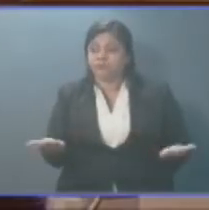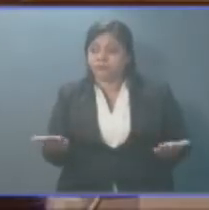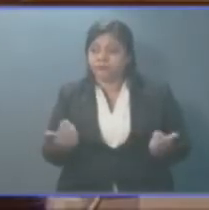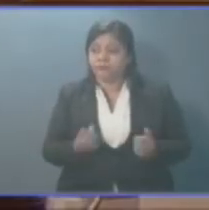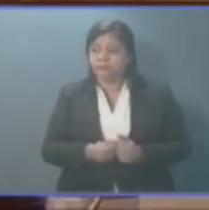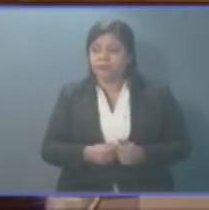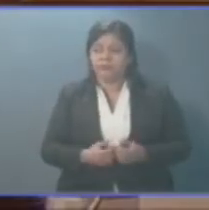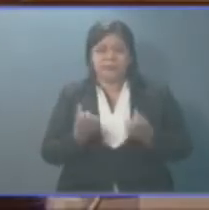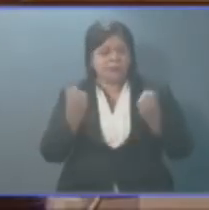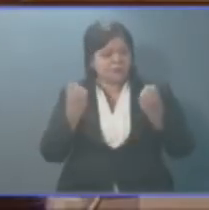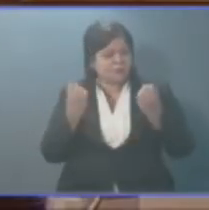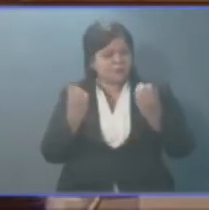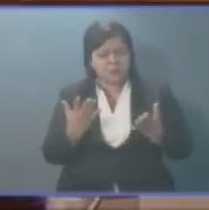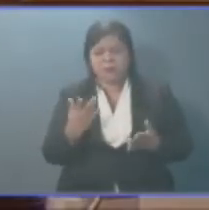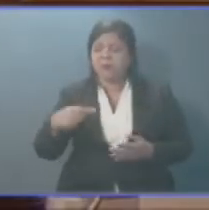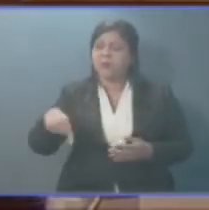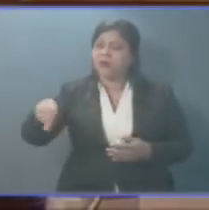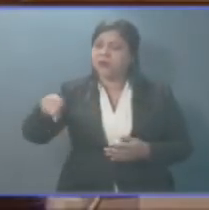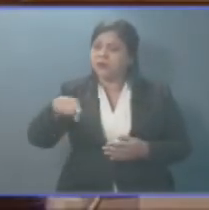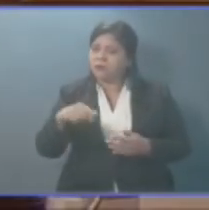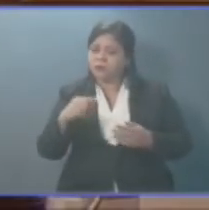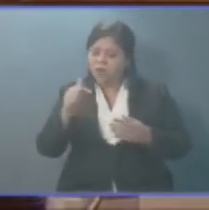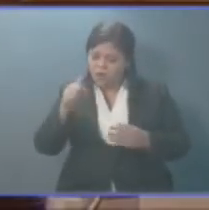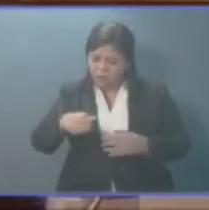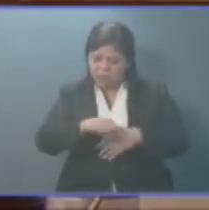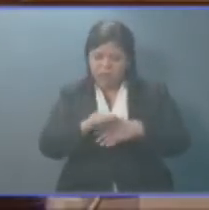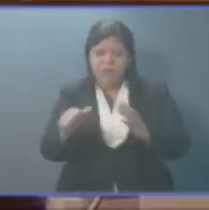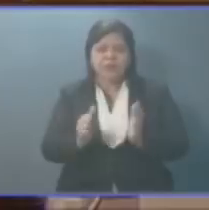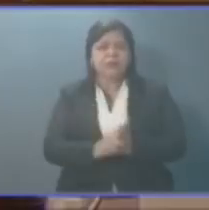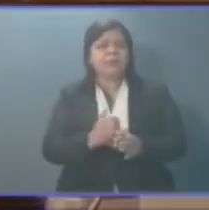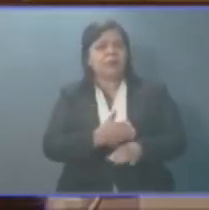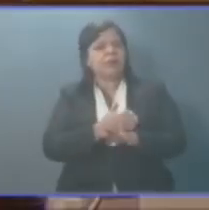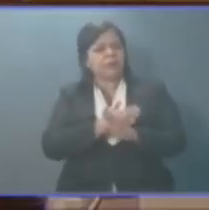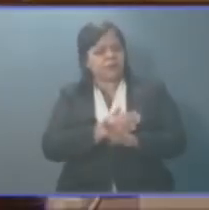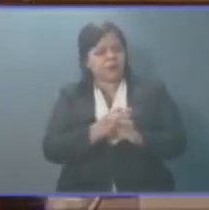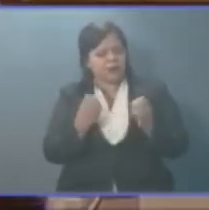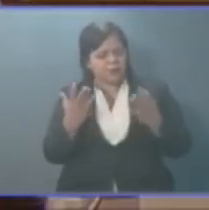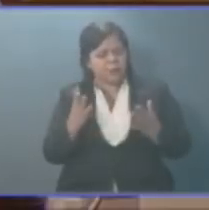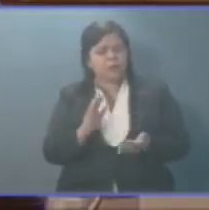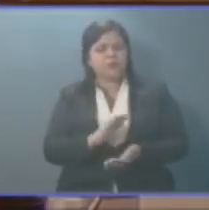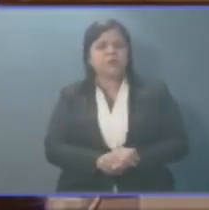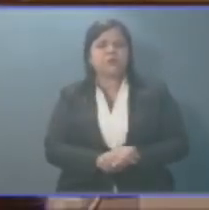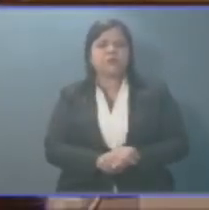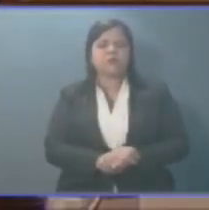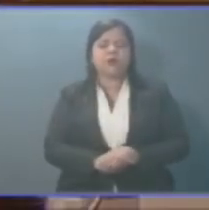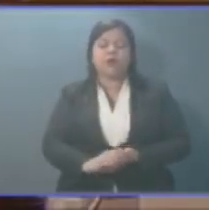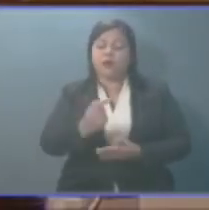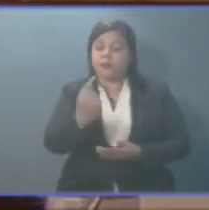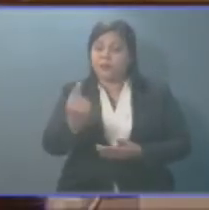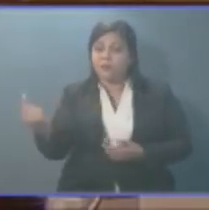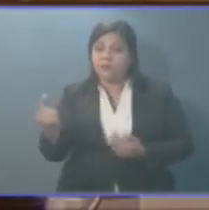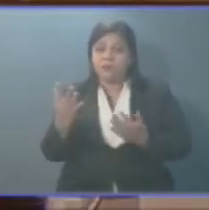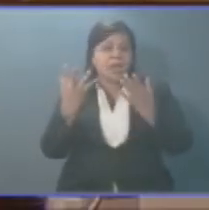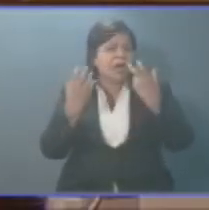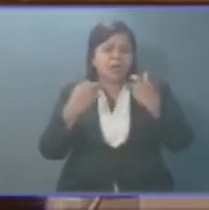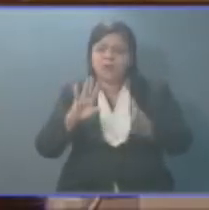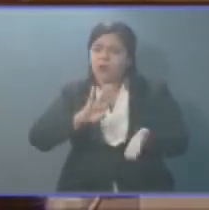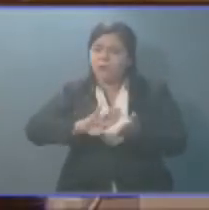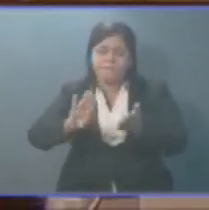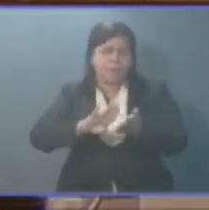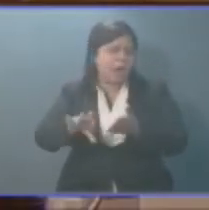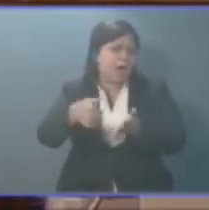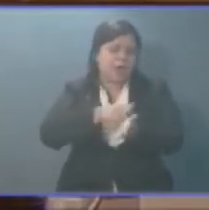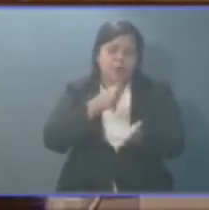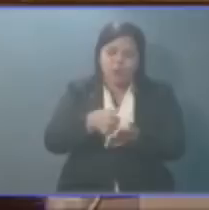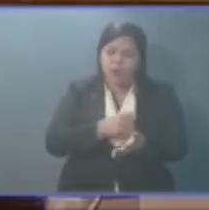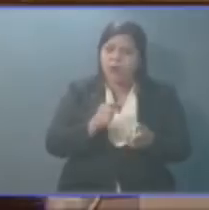que muchos incluso son protegidos desde este órgano de Estado. Los evasores no solamente de impuestos, sino